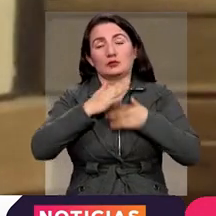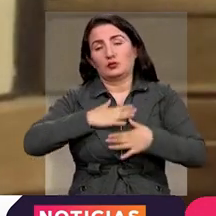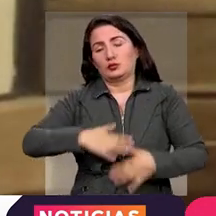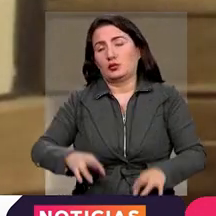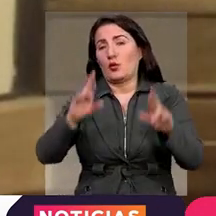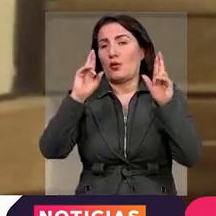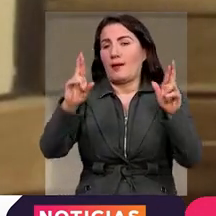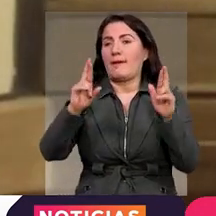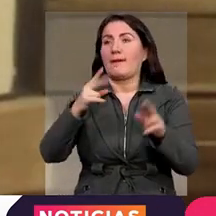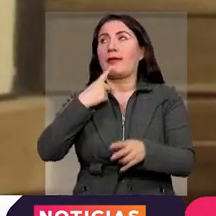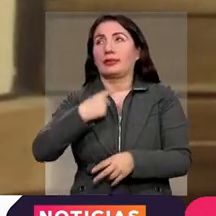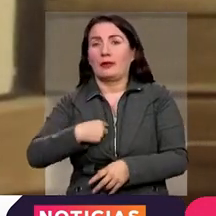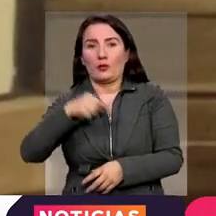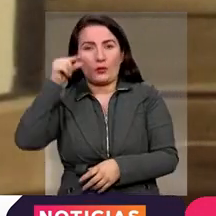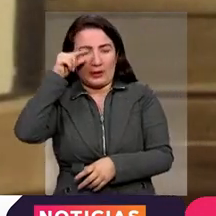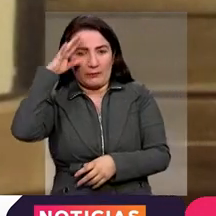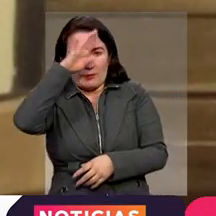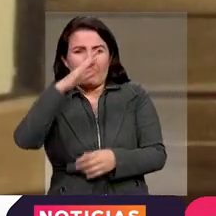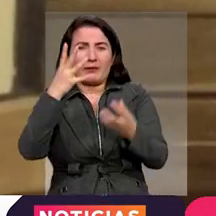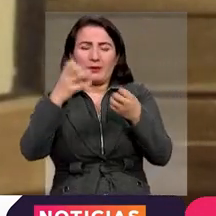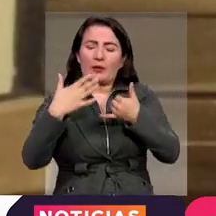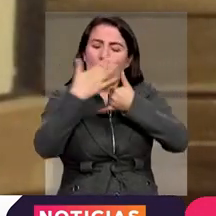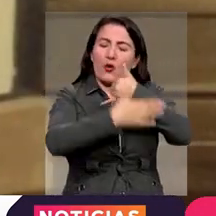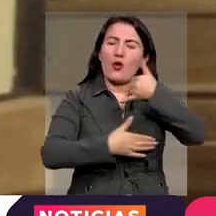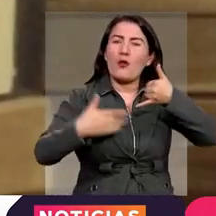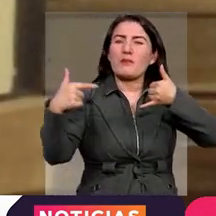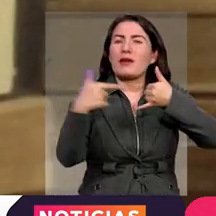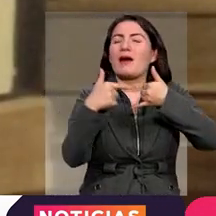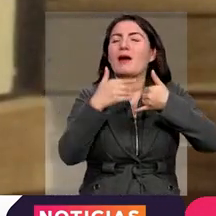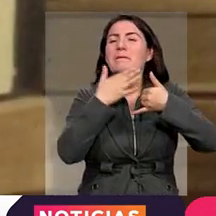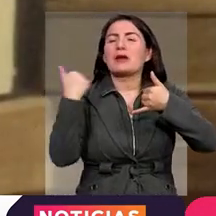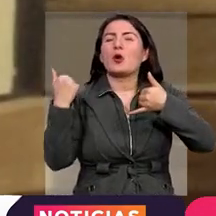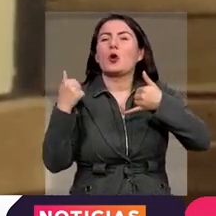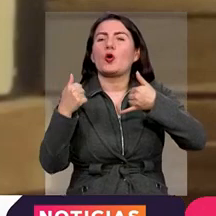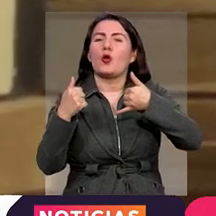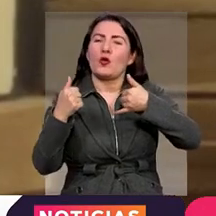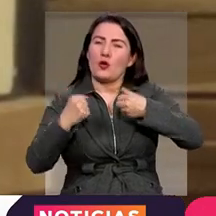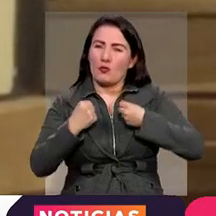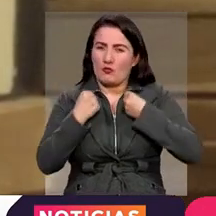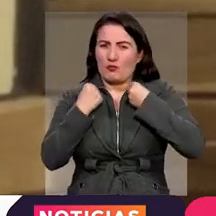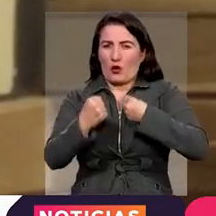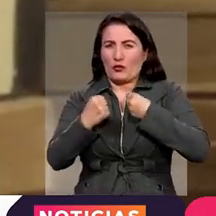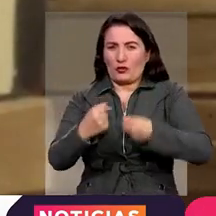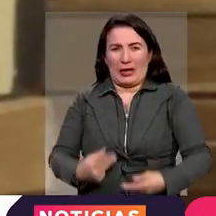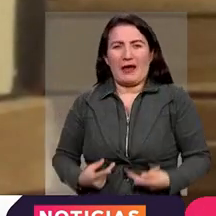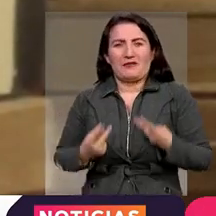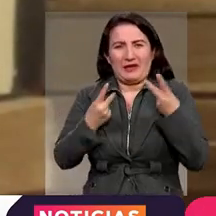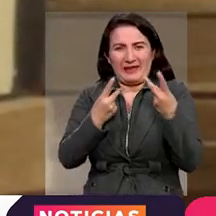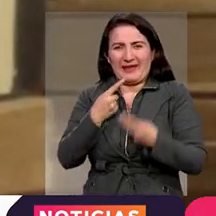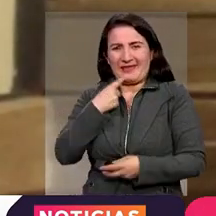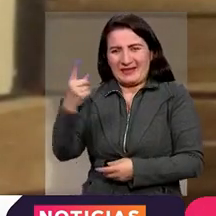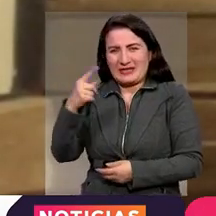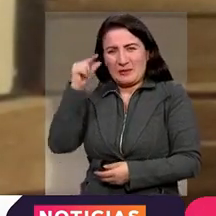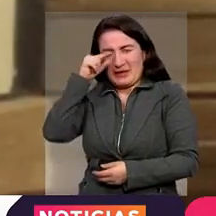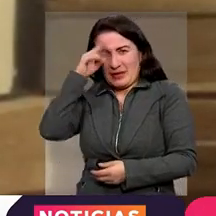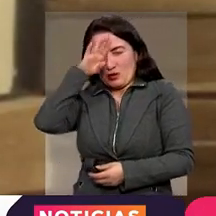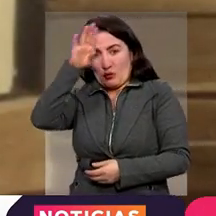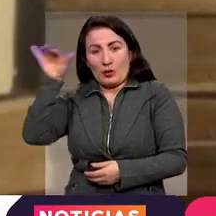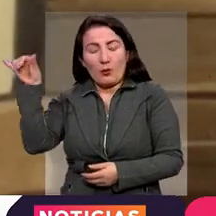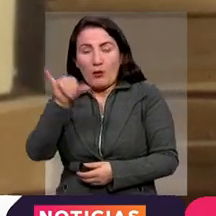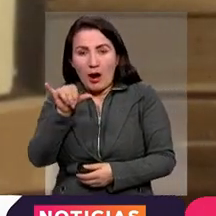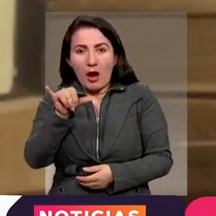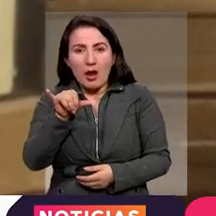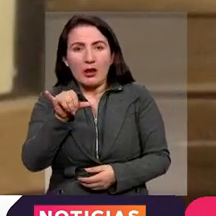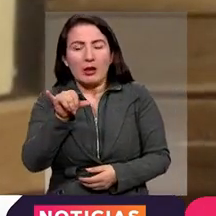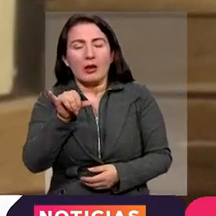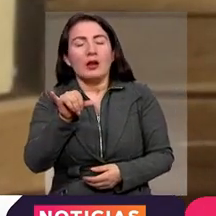presidente electo? ¿Quién no quiere que Colombia sea la potencia mundial de la vida, como lo quiere el presidente electo?